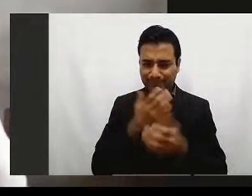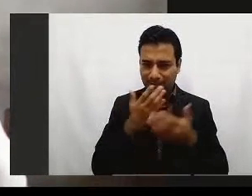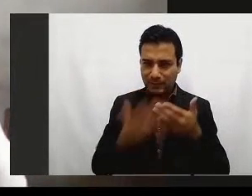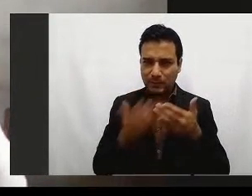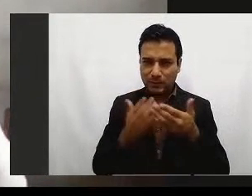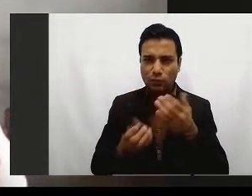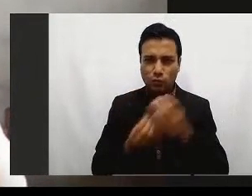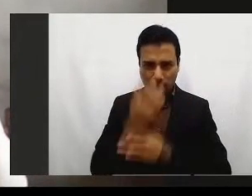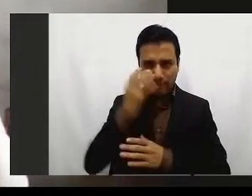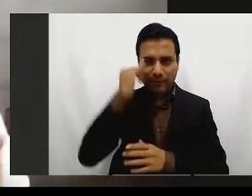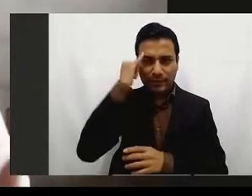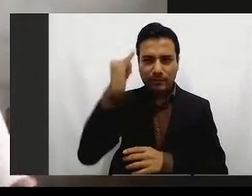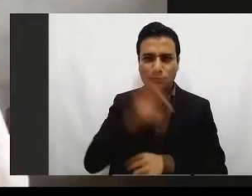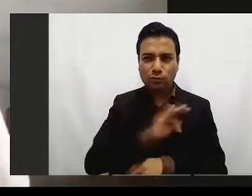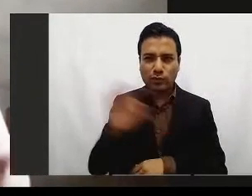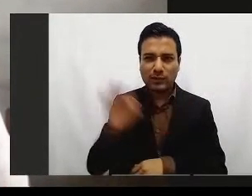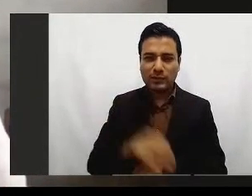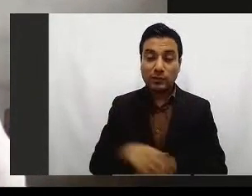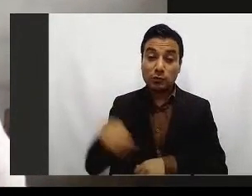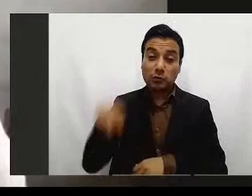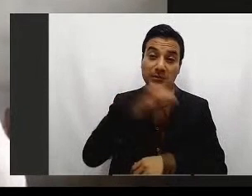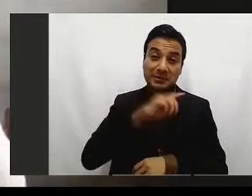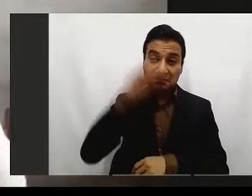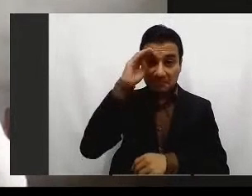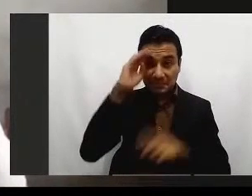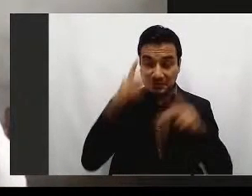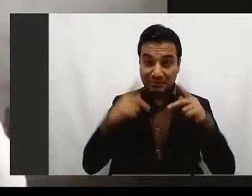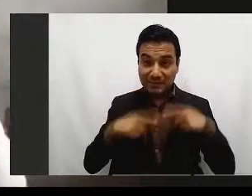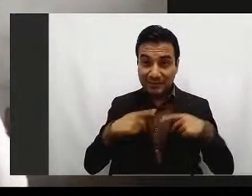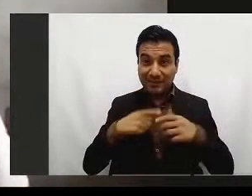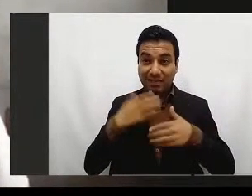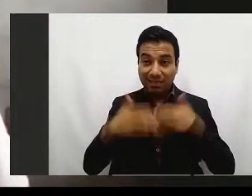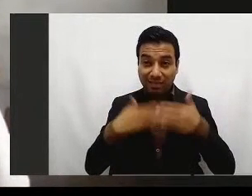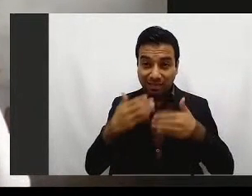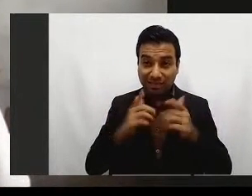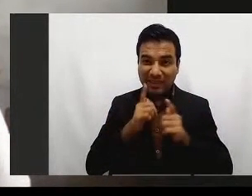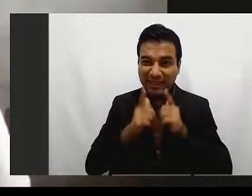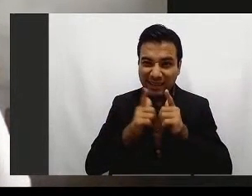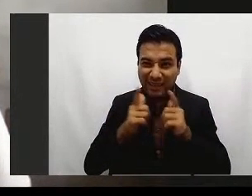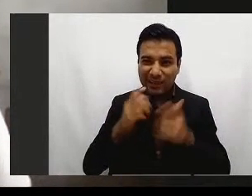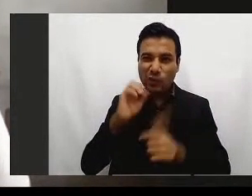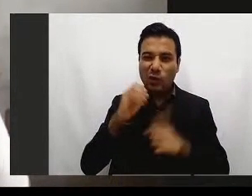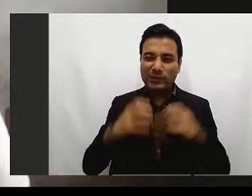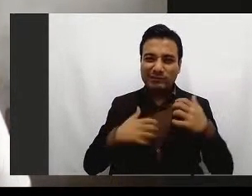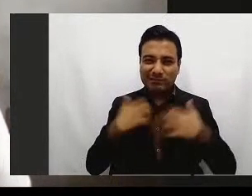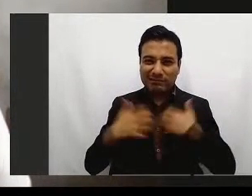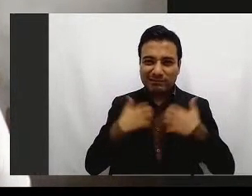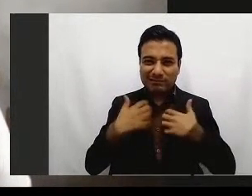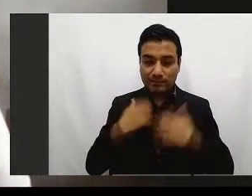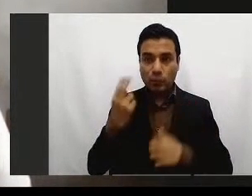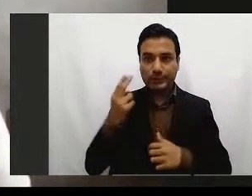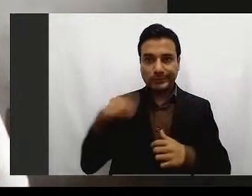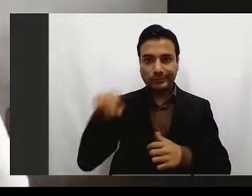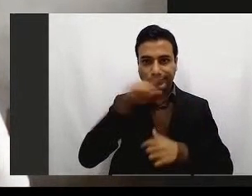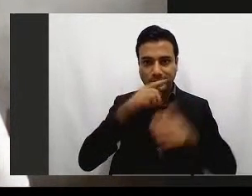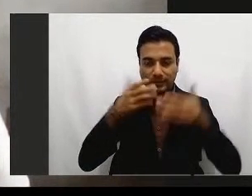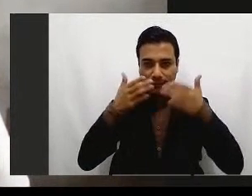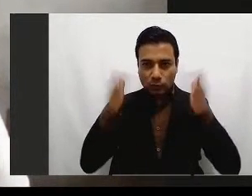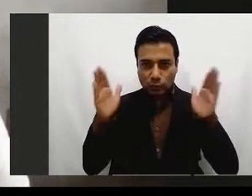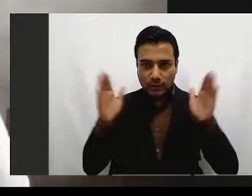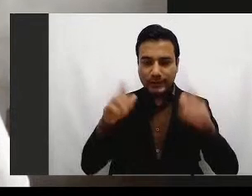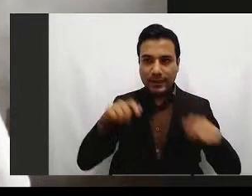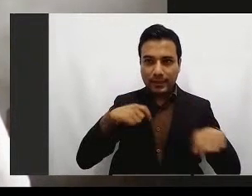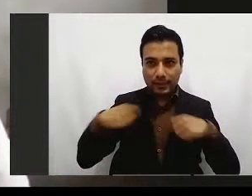ser procesos que se perciben como más lentos o a veces más frustrantes. Requieren de mucha apertura, de flexibilidad y sobre todo de